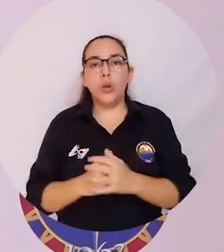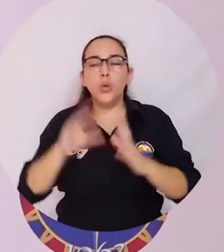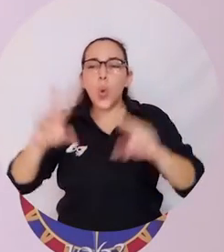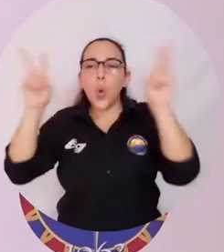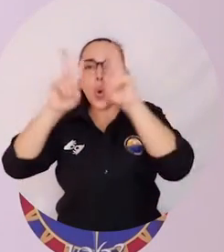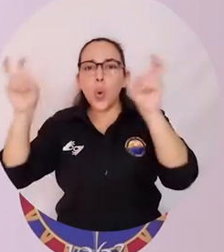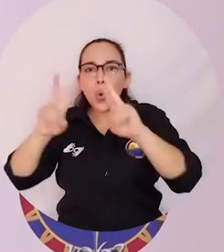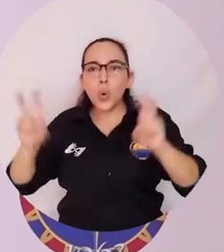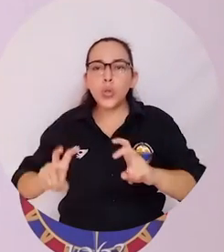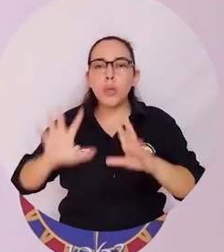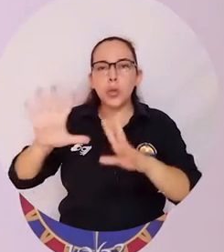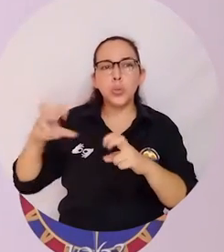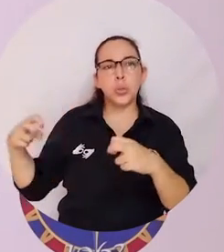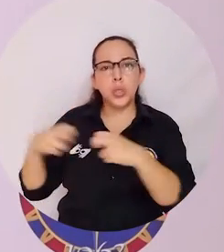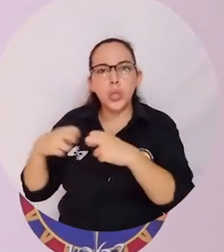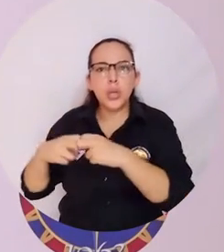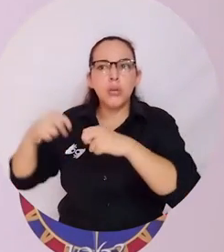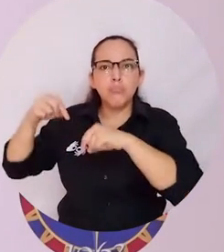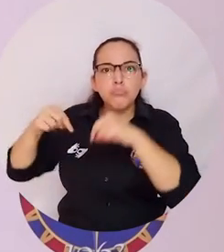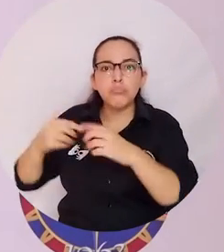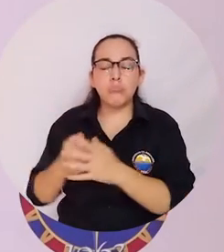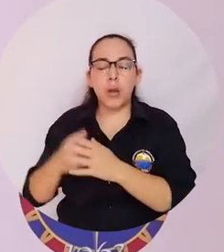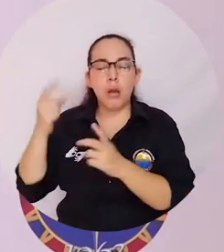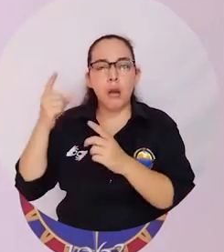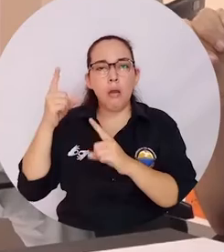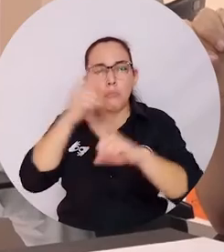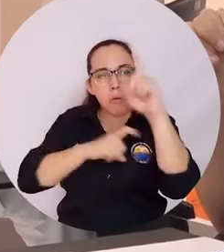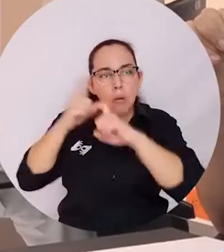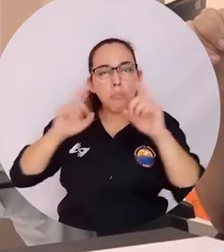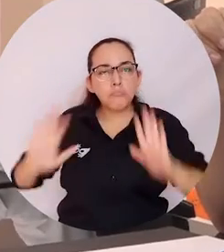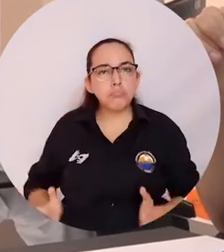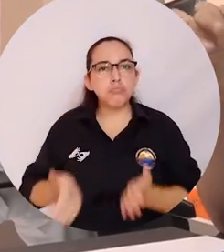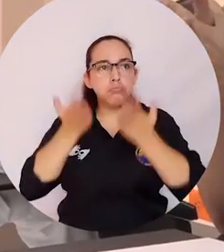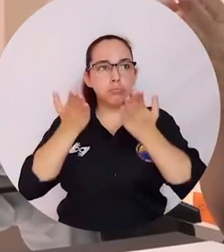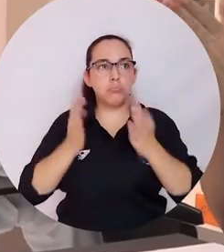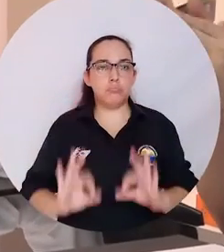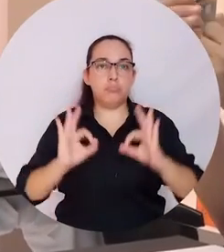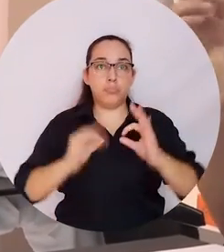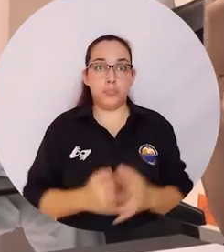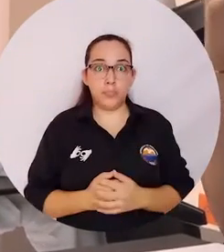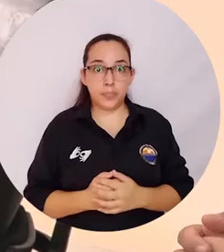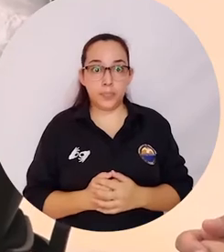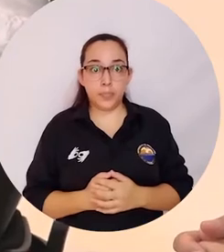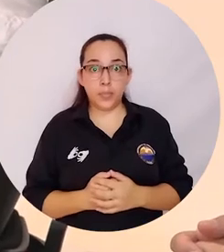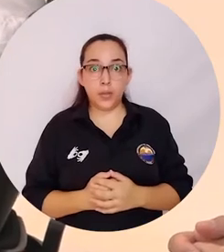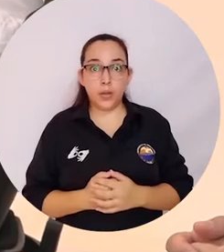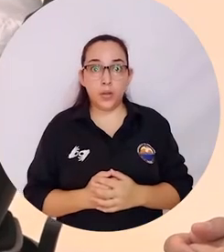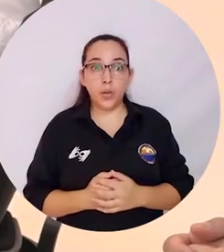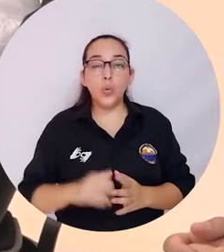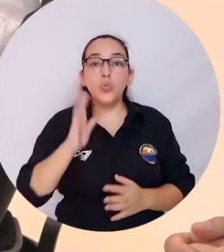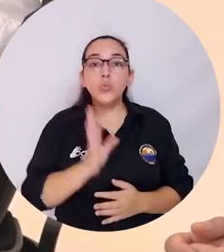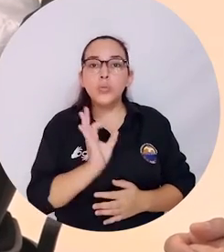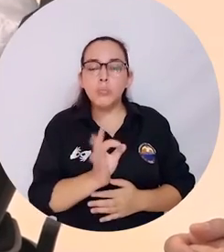temas de eficiencia energética, de mejorar y optimizar el servicio. Las acciones que ambas entidades desarrollarán de manera